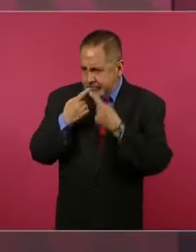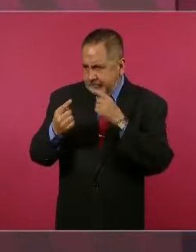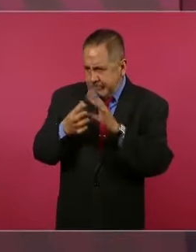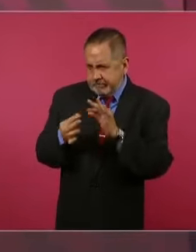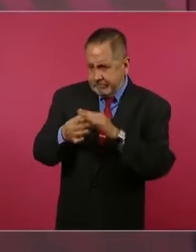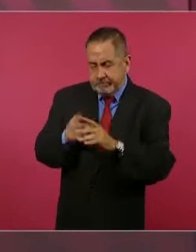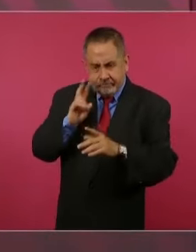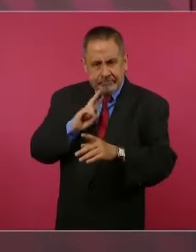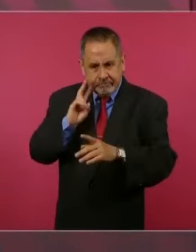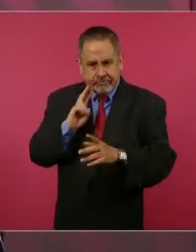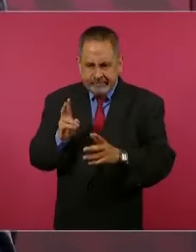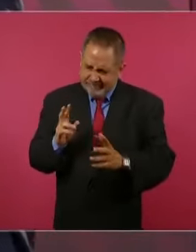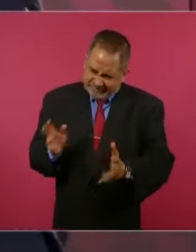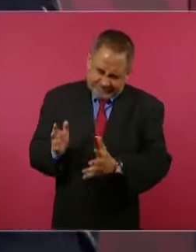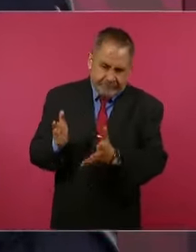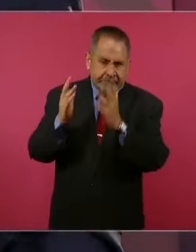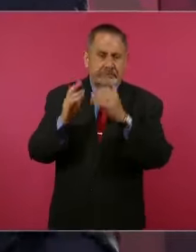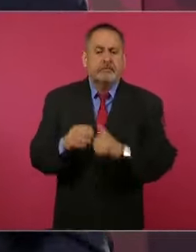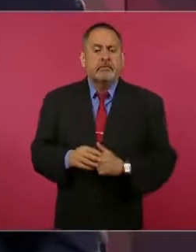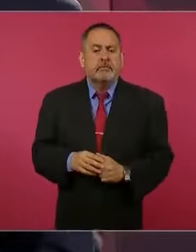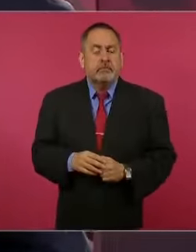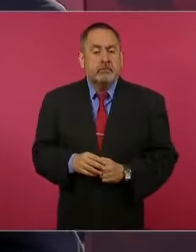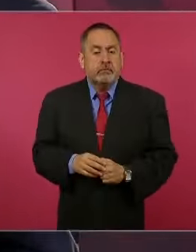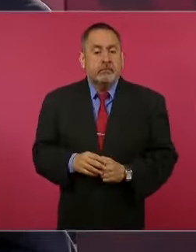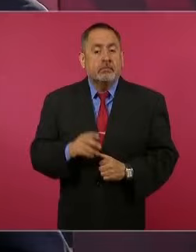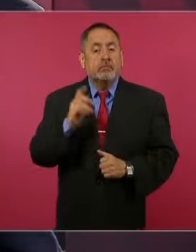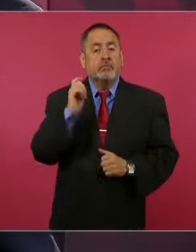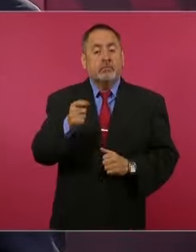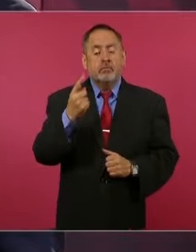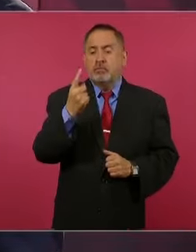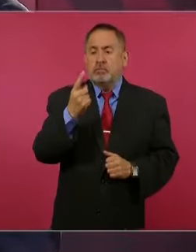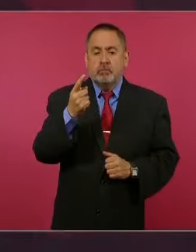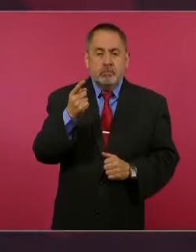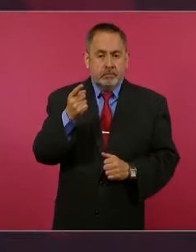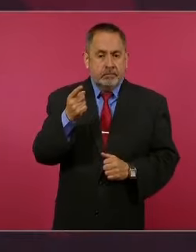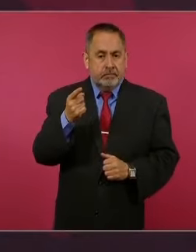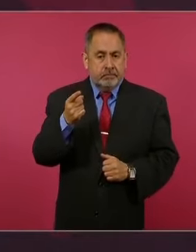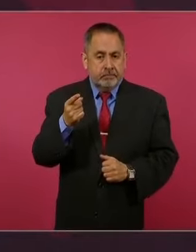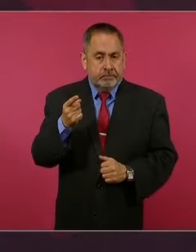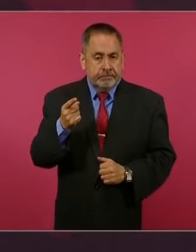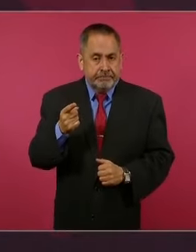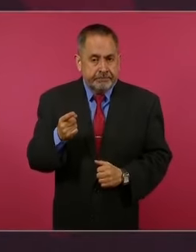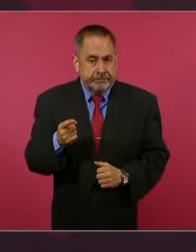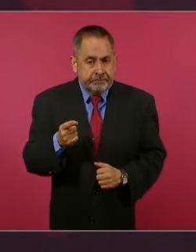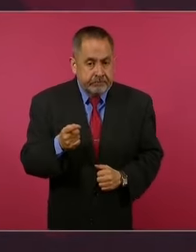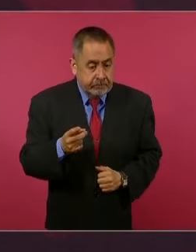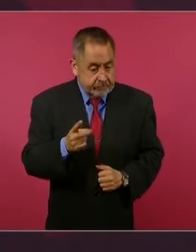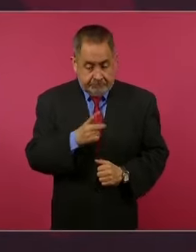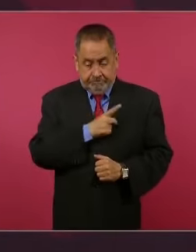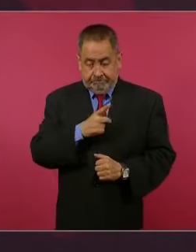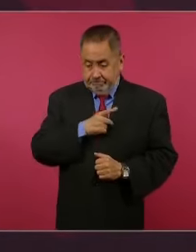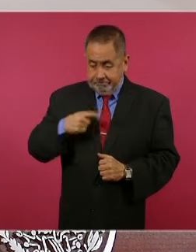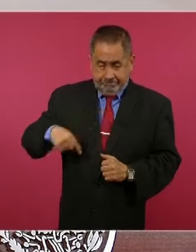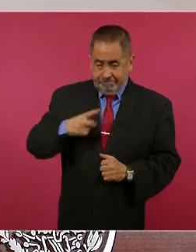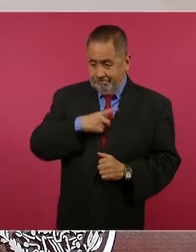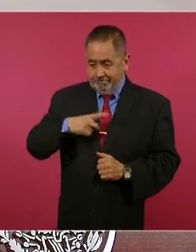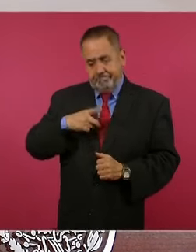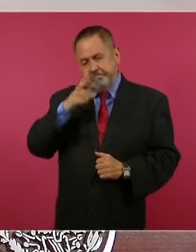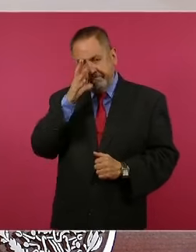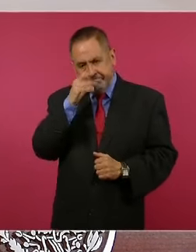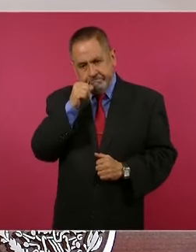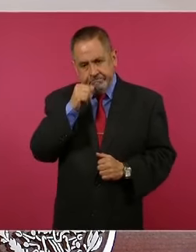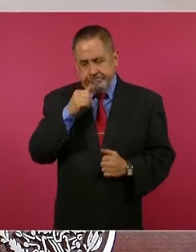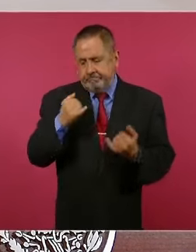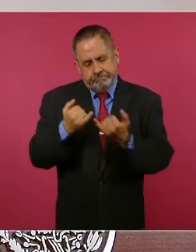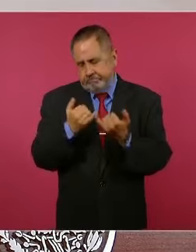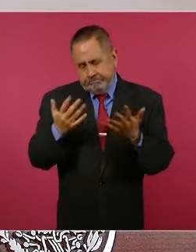eh levantando no podemos hacerlo solos como